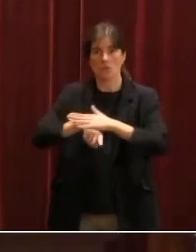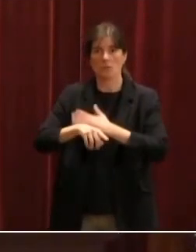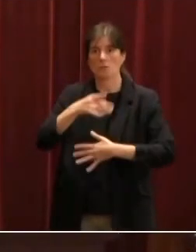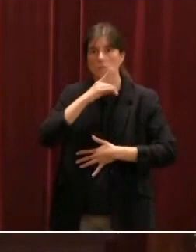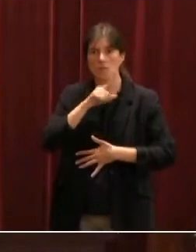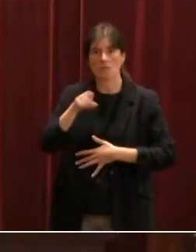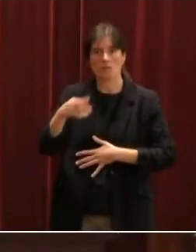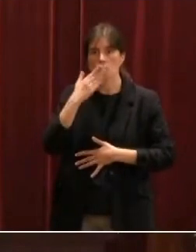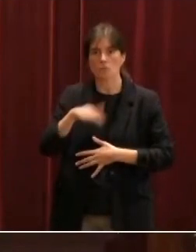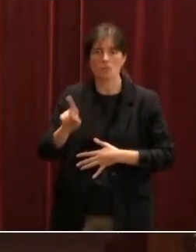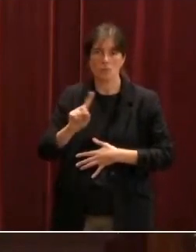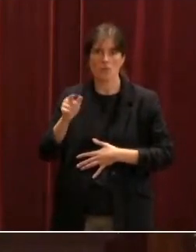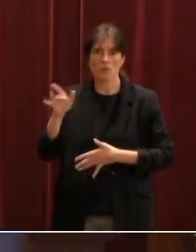que no toca y eso es lo que nos hemos encontrado.